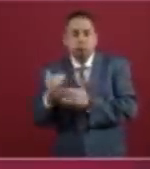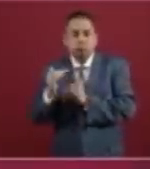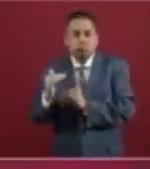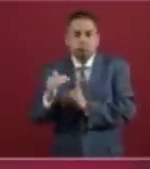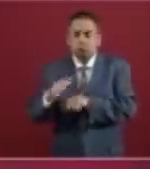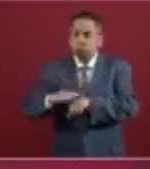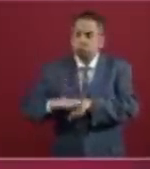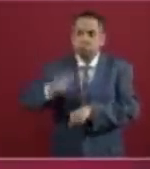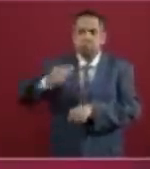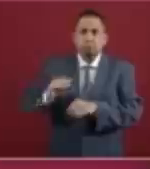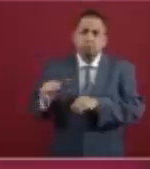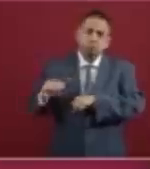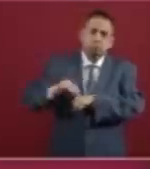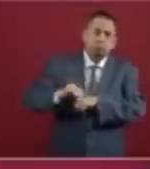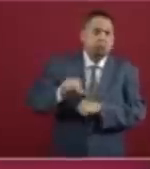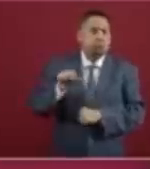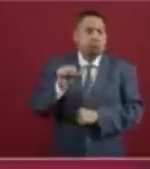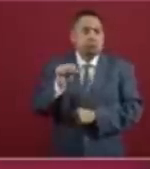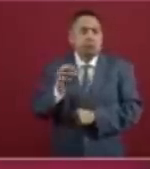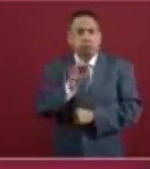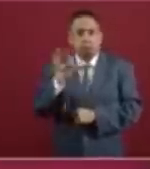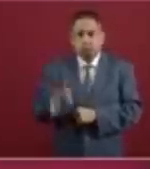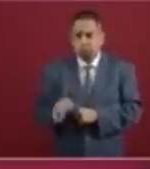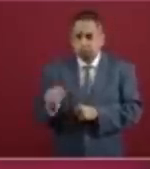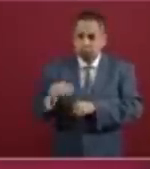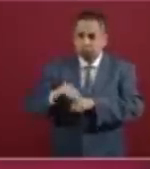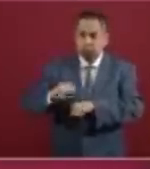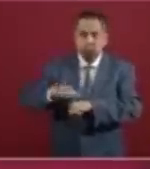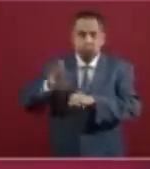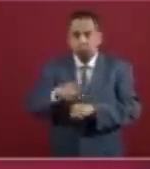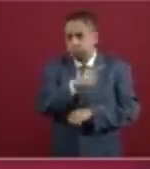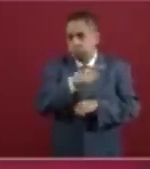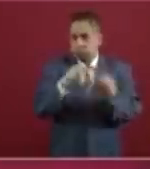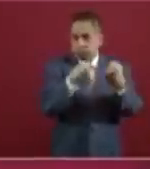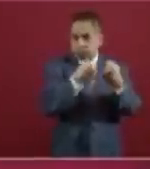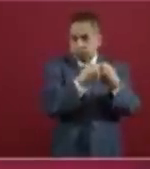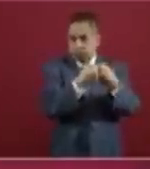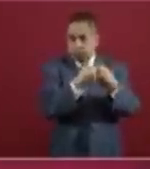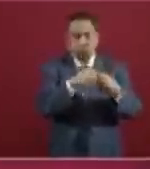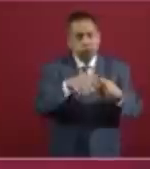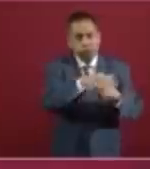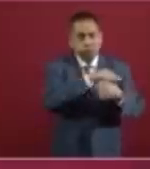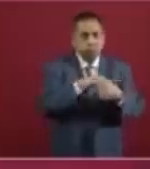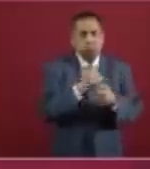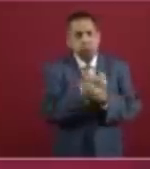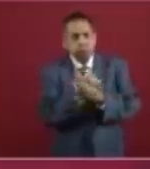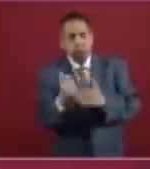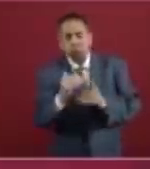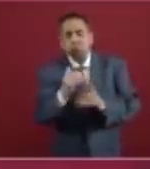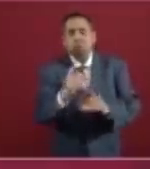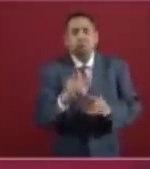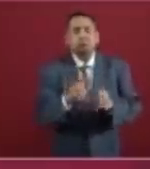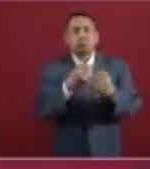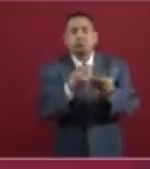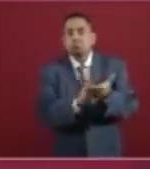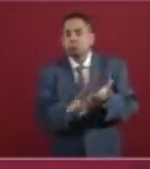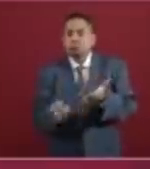en 16%, en la frontera el salario mínimo aumentó al